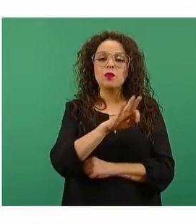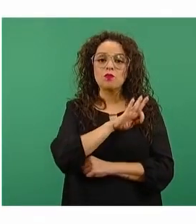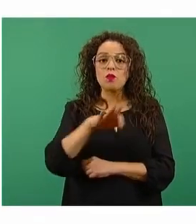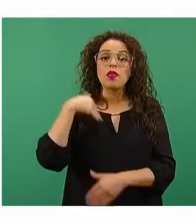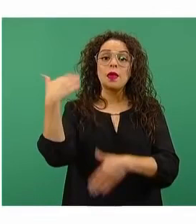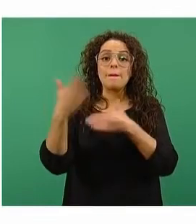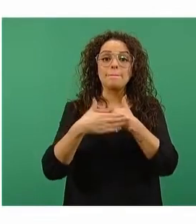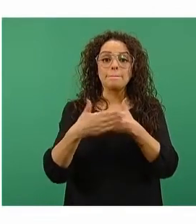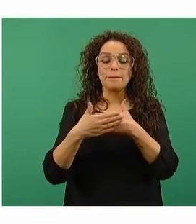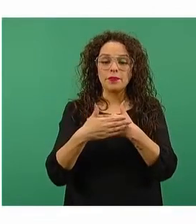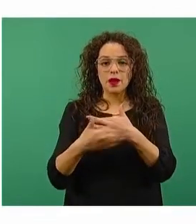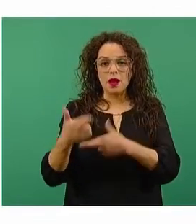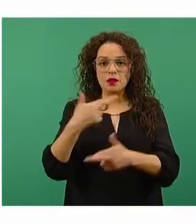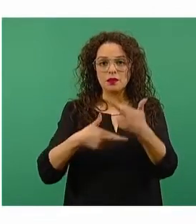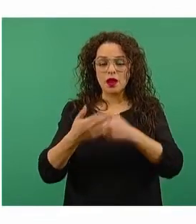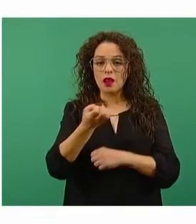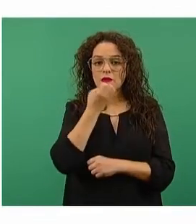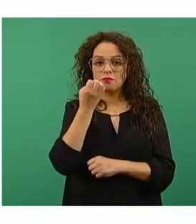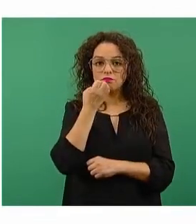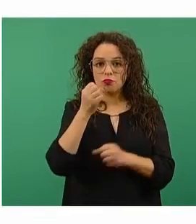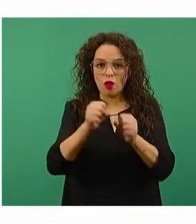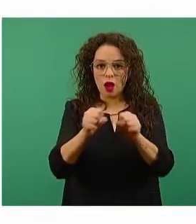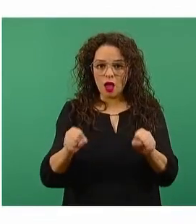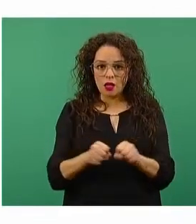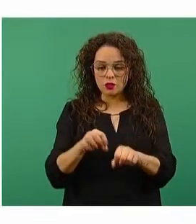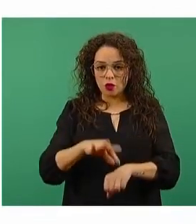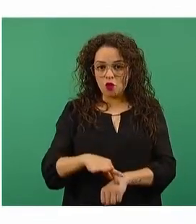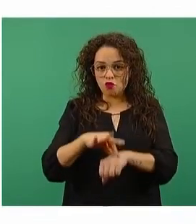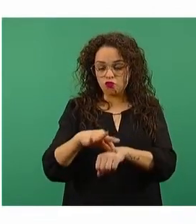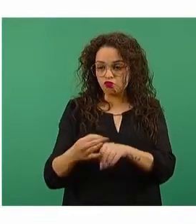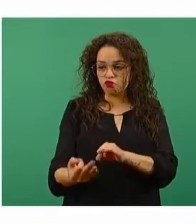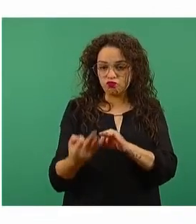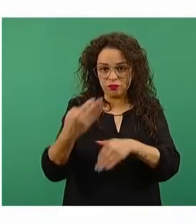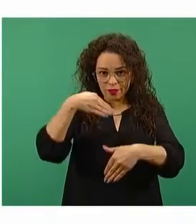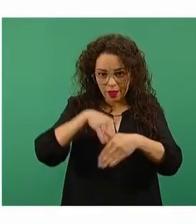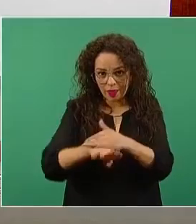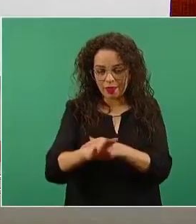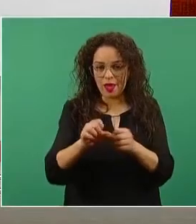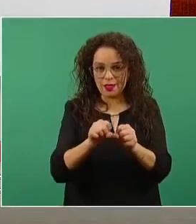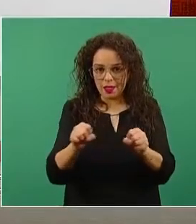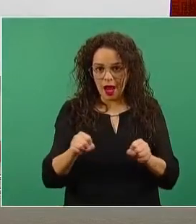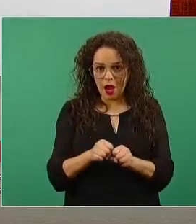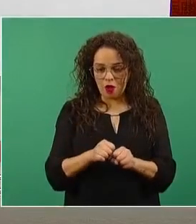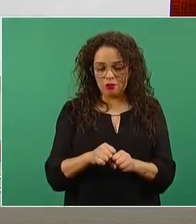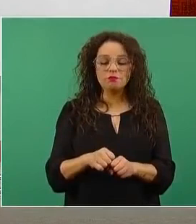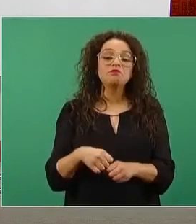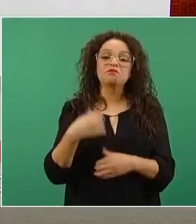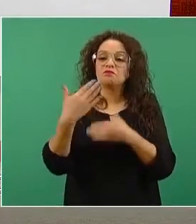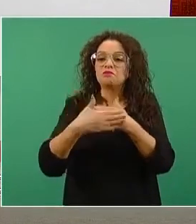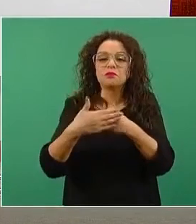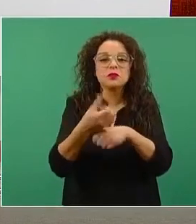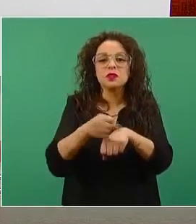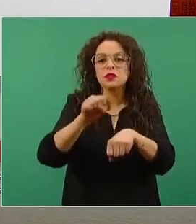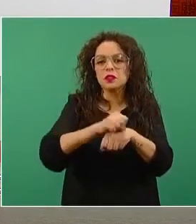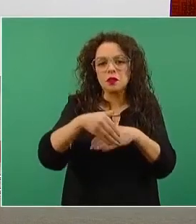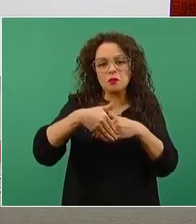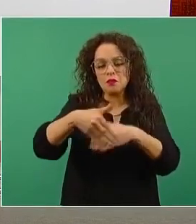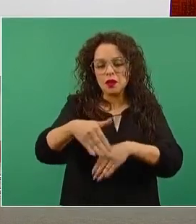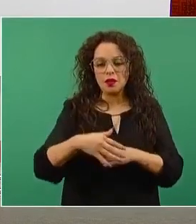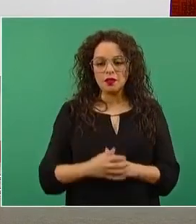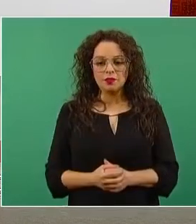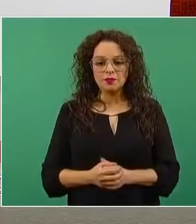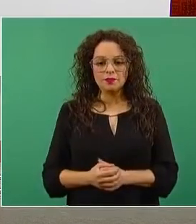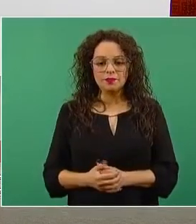regreso a clases ya presencial, que se estará de seguro implementando en siguientes semanas. Y para efecto de